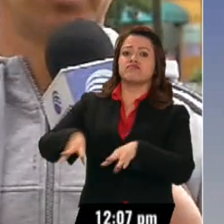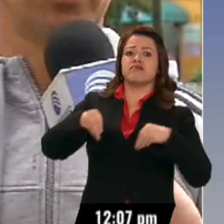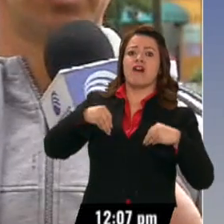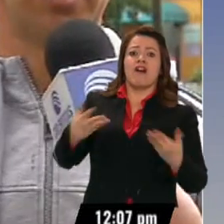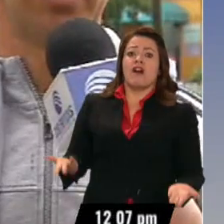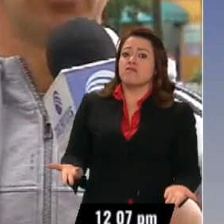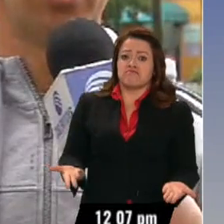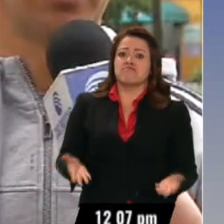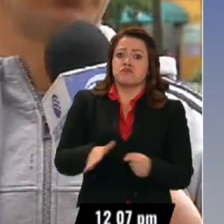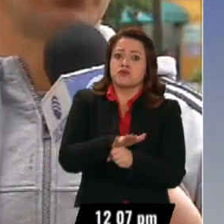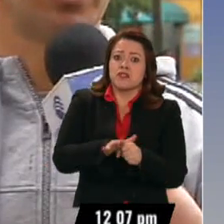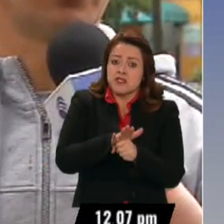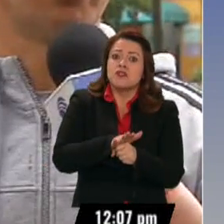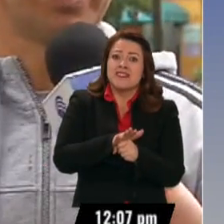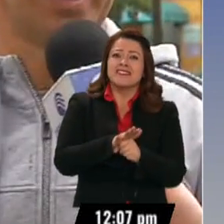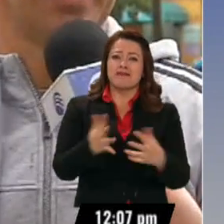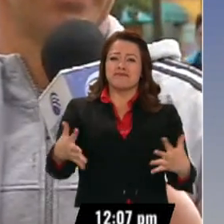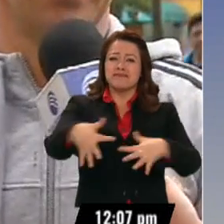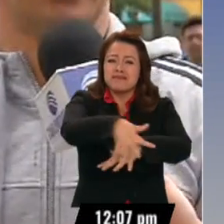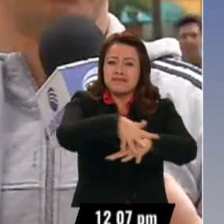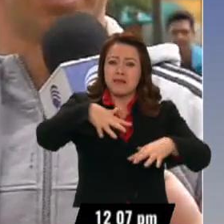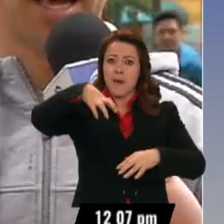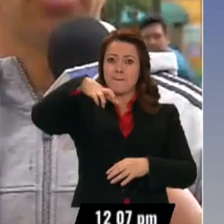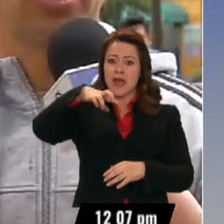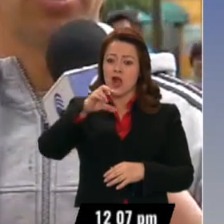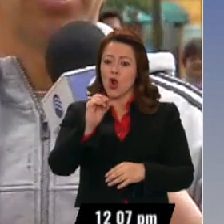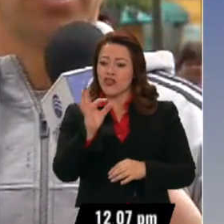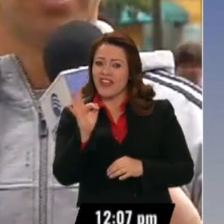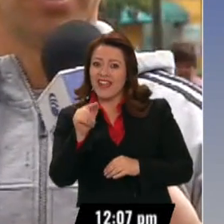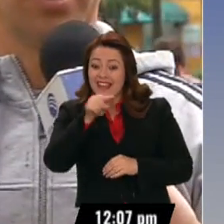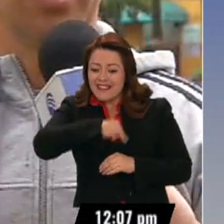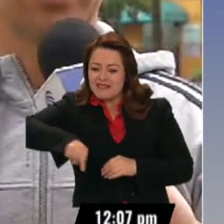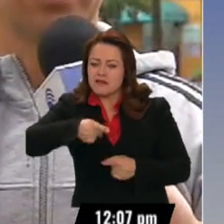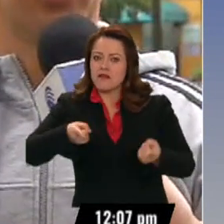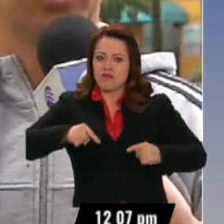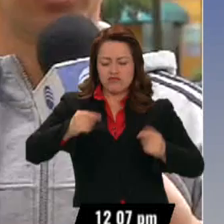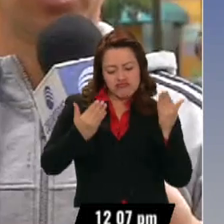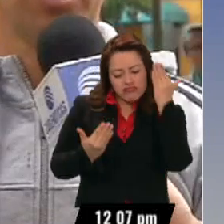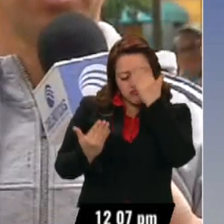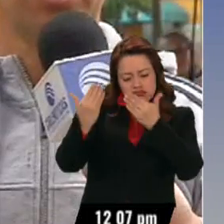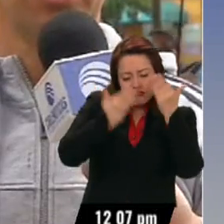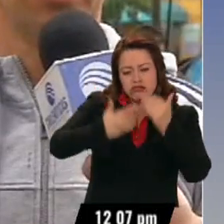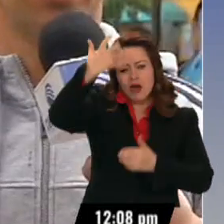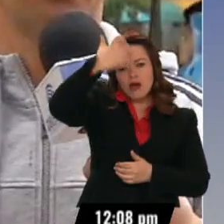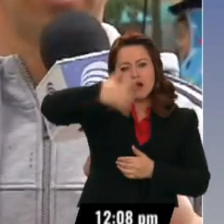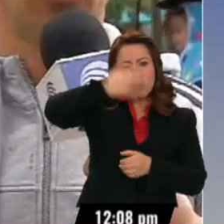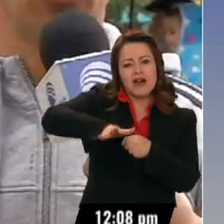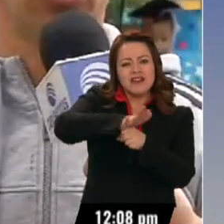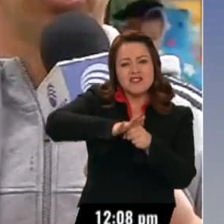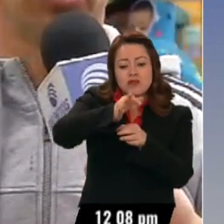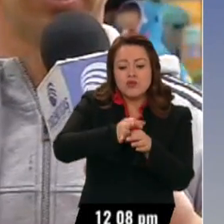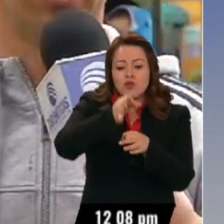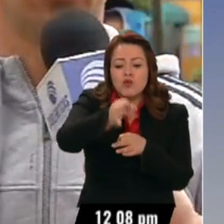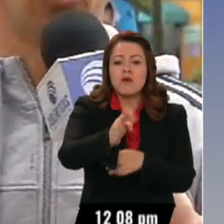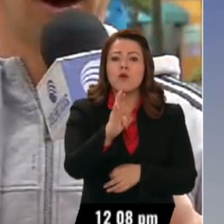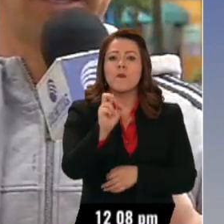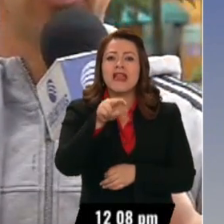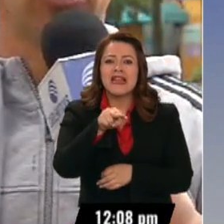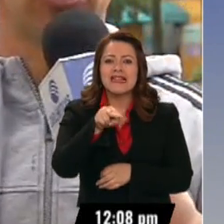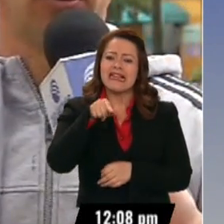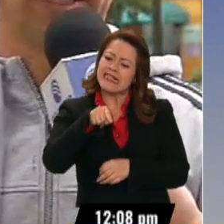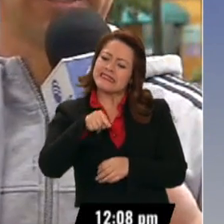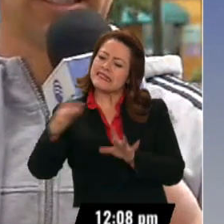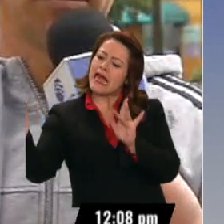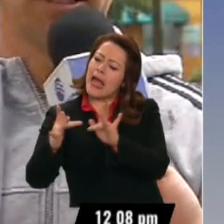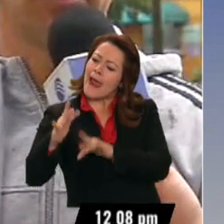comisiones de ordenamiento territorial del Congreso, que son las competentes, examinaron esta situación y llegaron a la conclusión de que